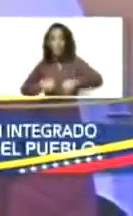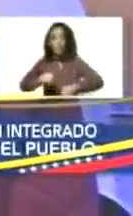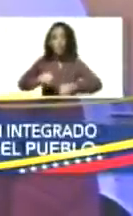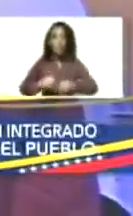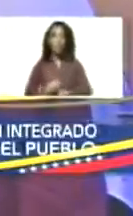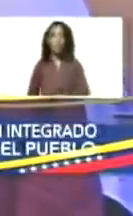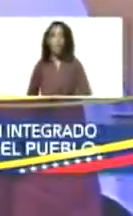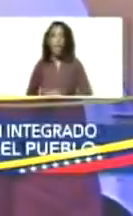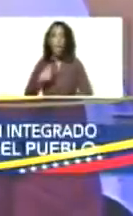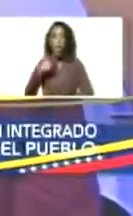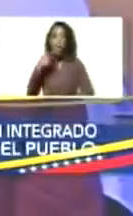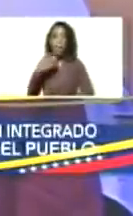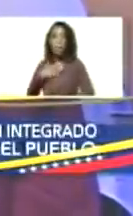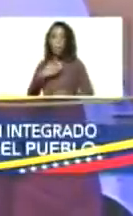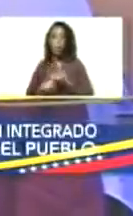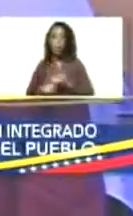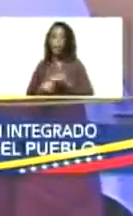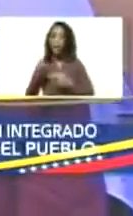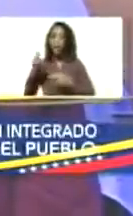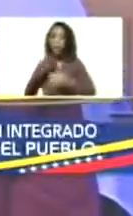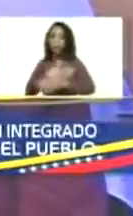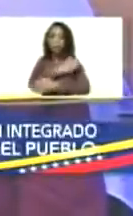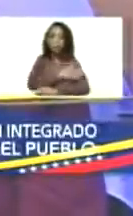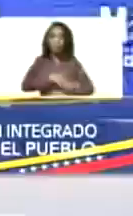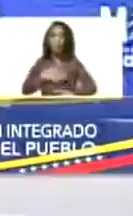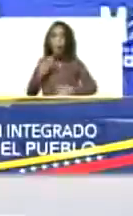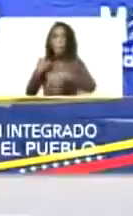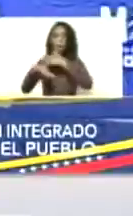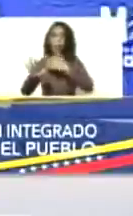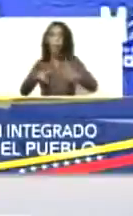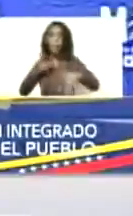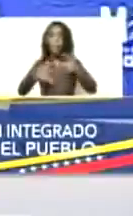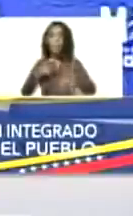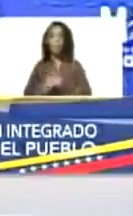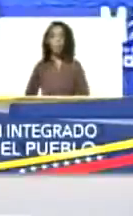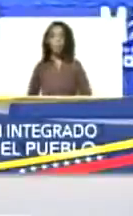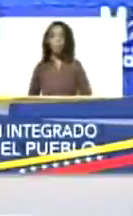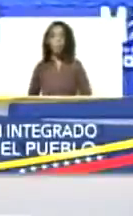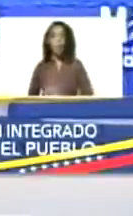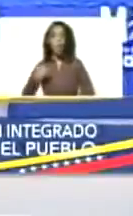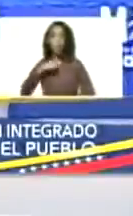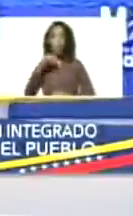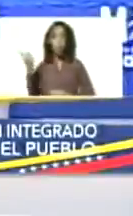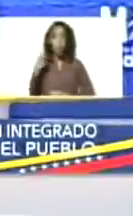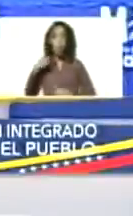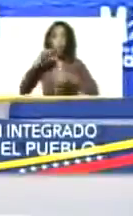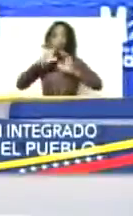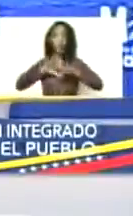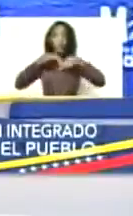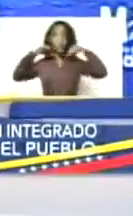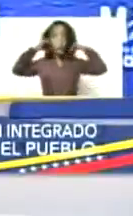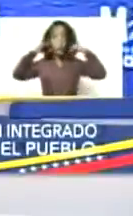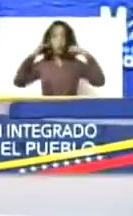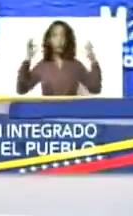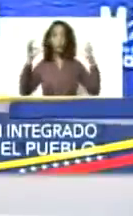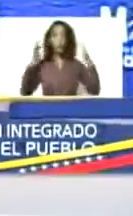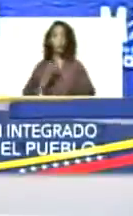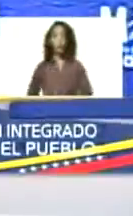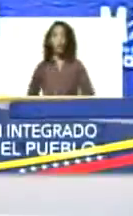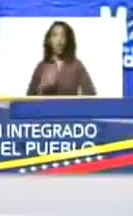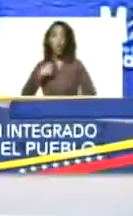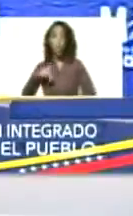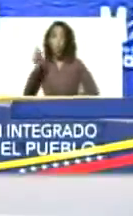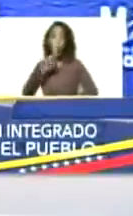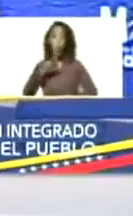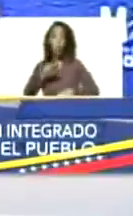Y le dije, Silvia, sécate que nos vamos por un acto. Estábamos en traje de baño los dos. Yo uso un traje de